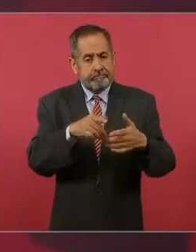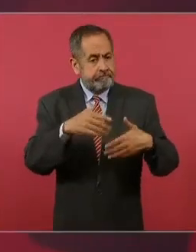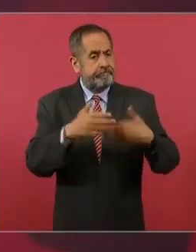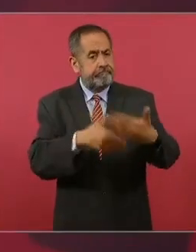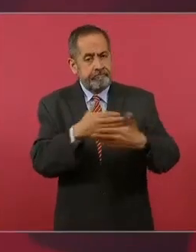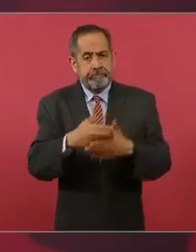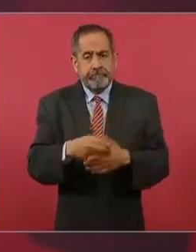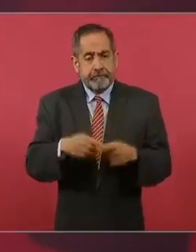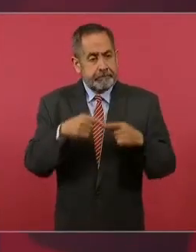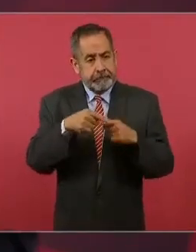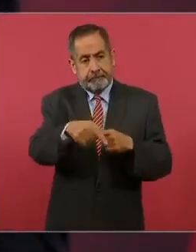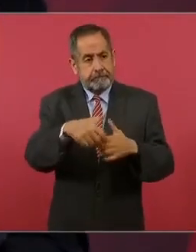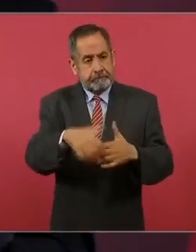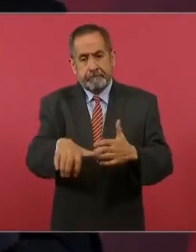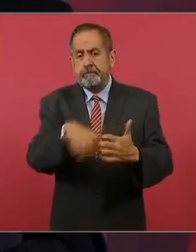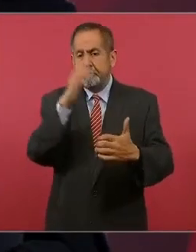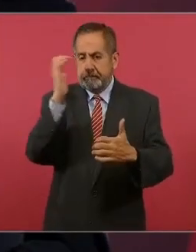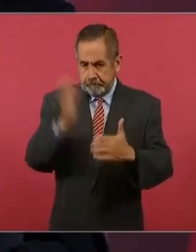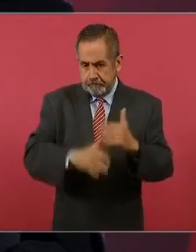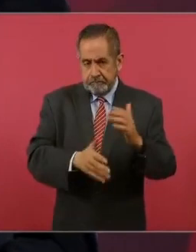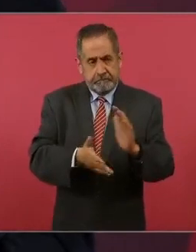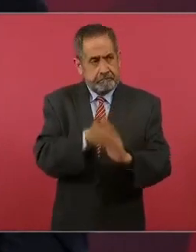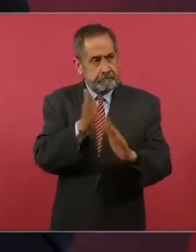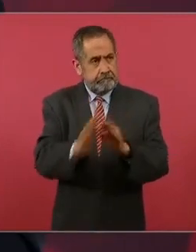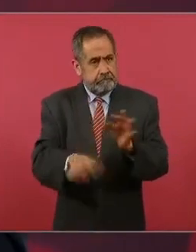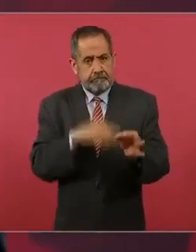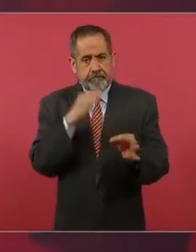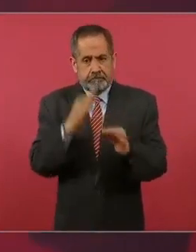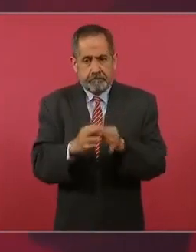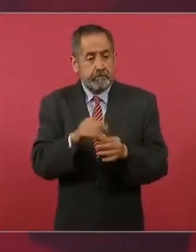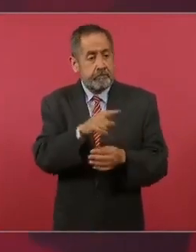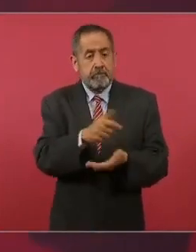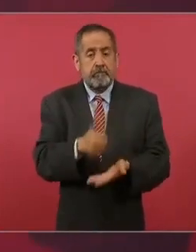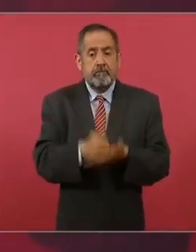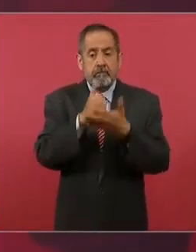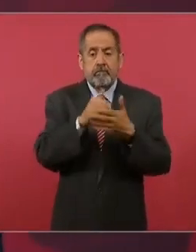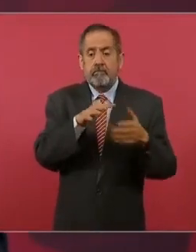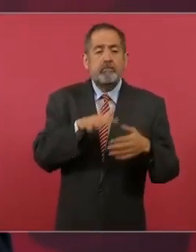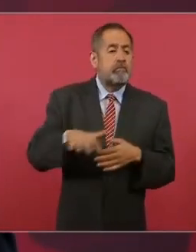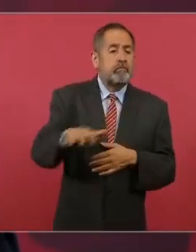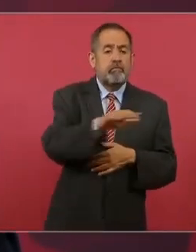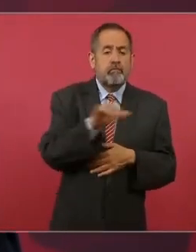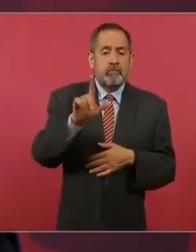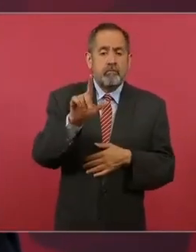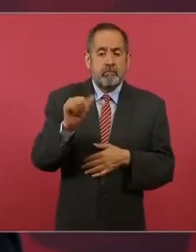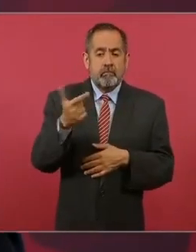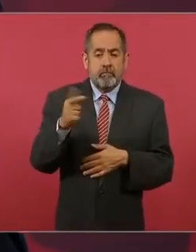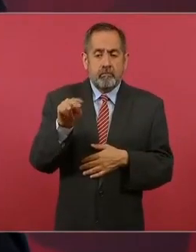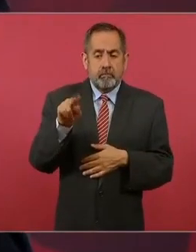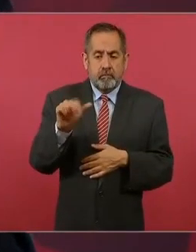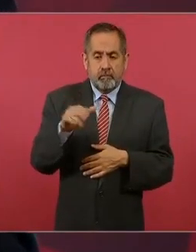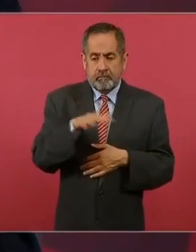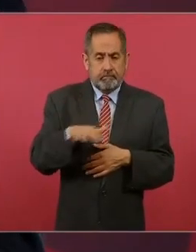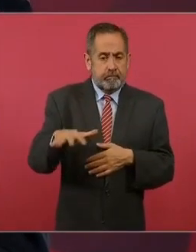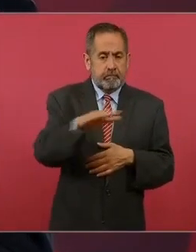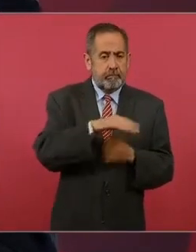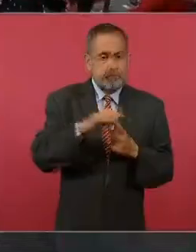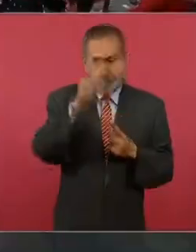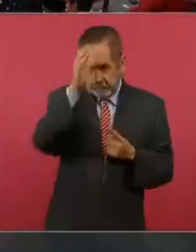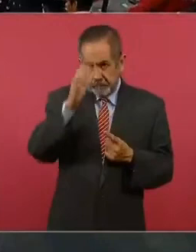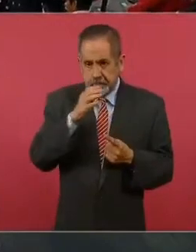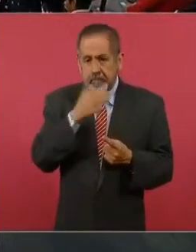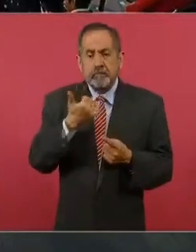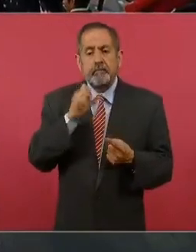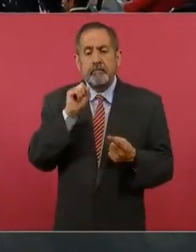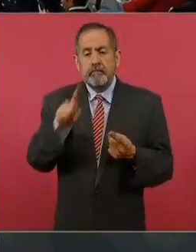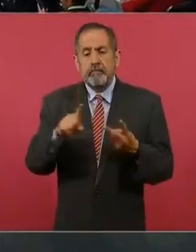a concluir esa obra que va a beneficiar a la laguna de Coahuila y también